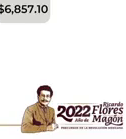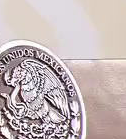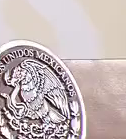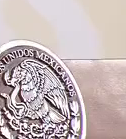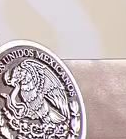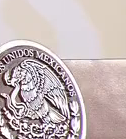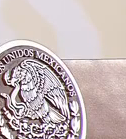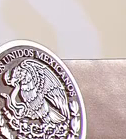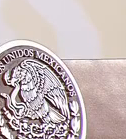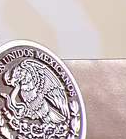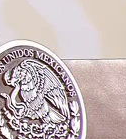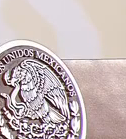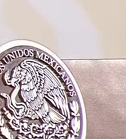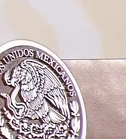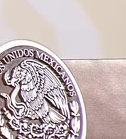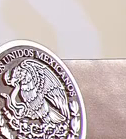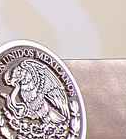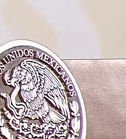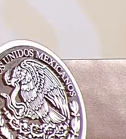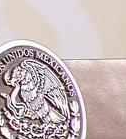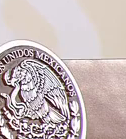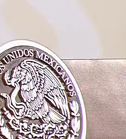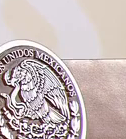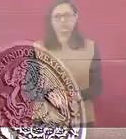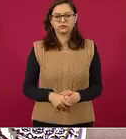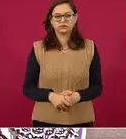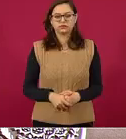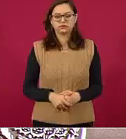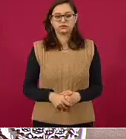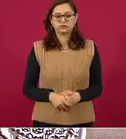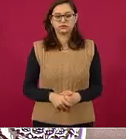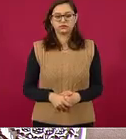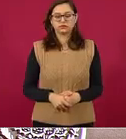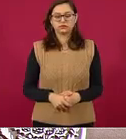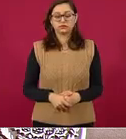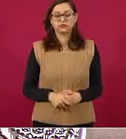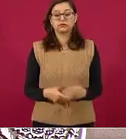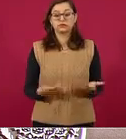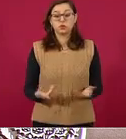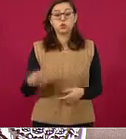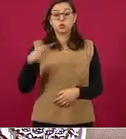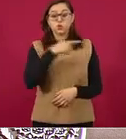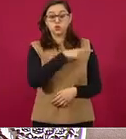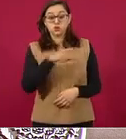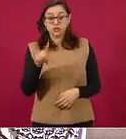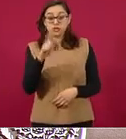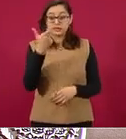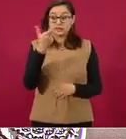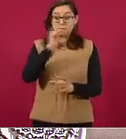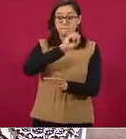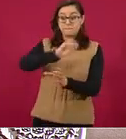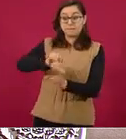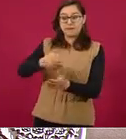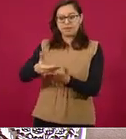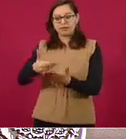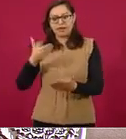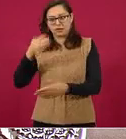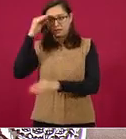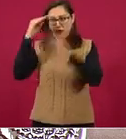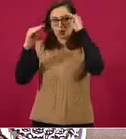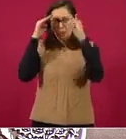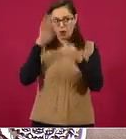más o menos esos dólares acá convertidos a pesos cuando los recibe mamá o la esposa